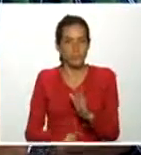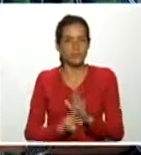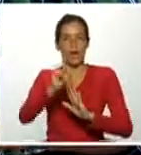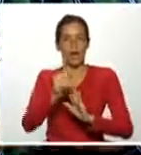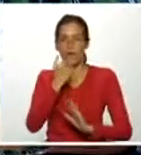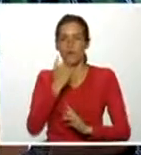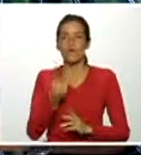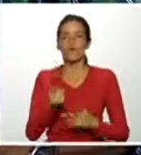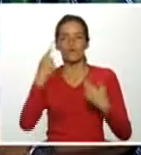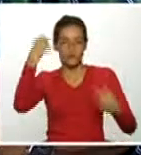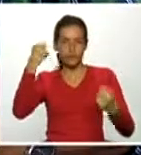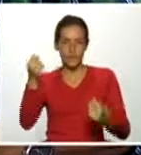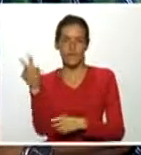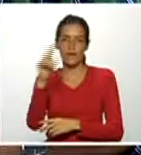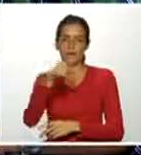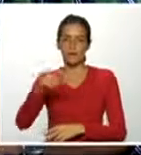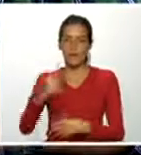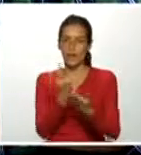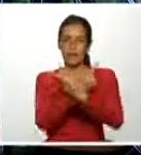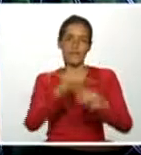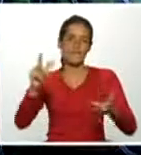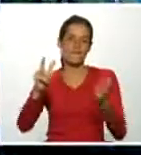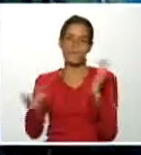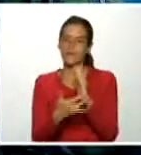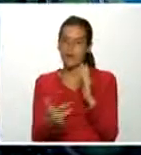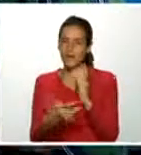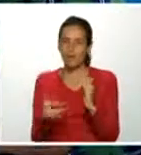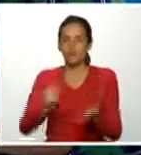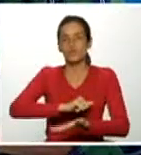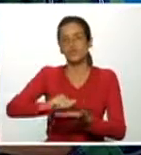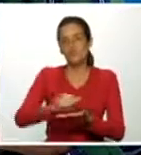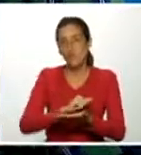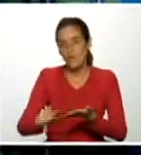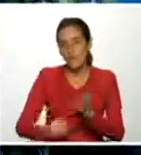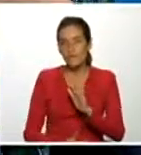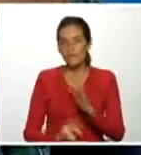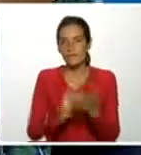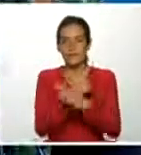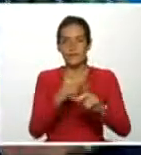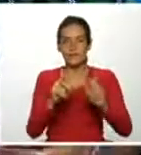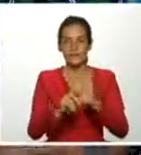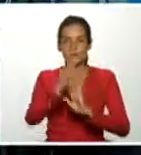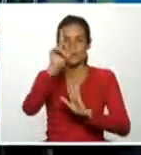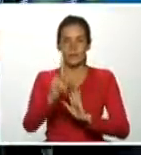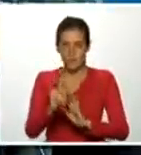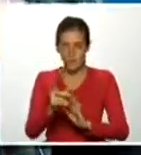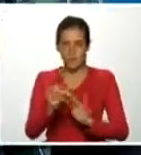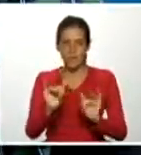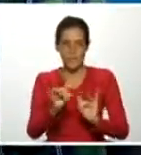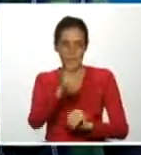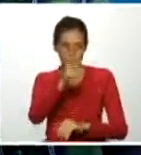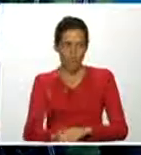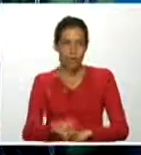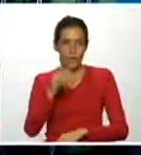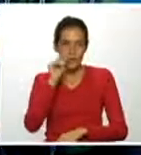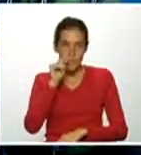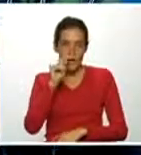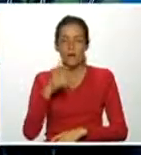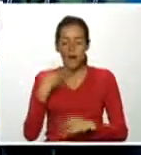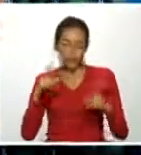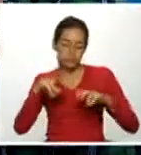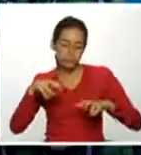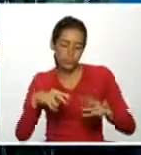talento venezolano, con tecnología libre, para que el software que desarrolle Víctor pueda ser leído, estudiado